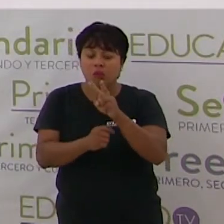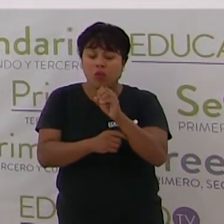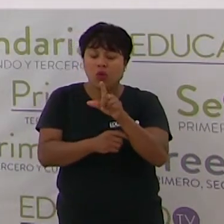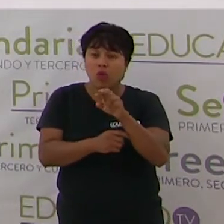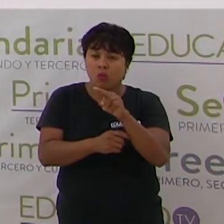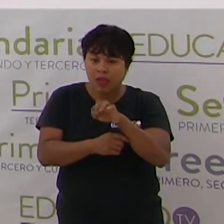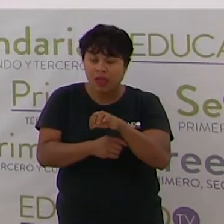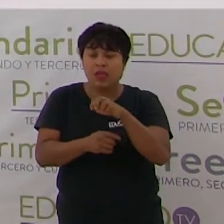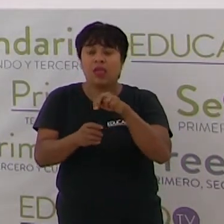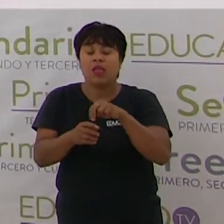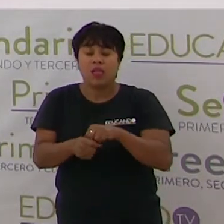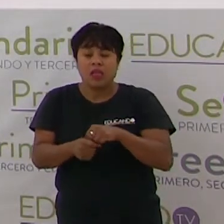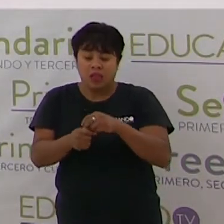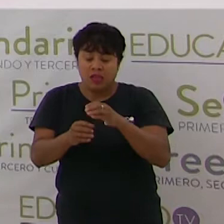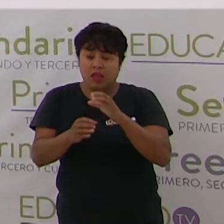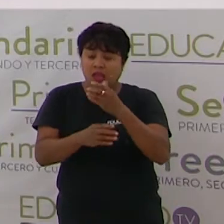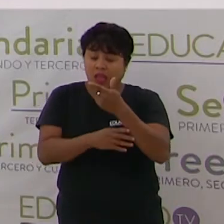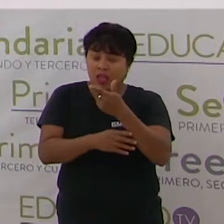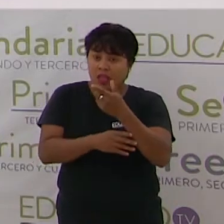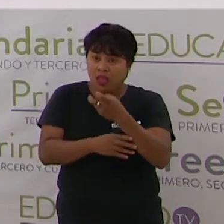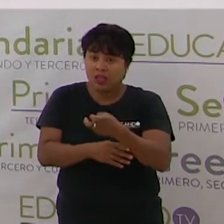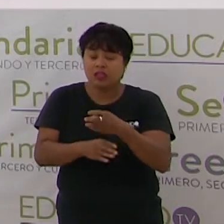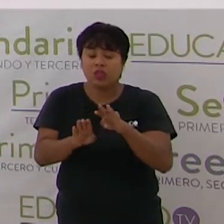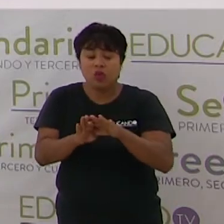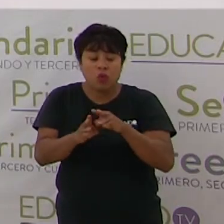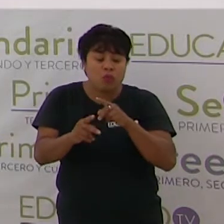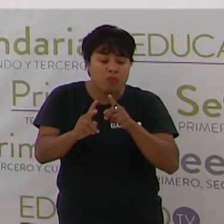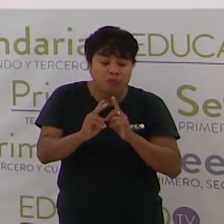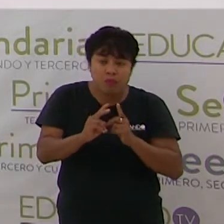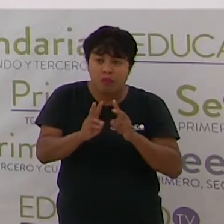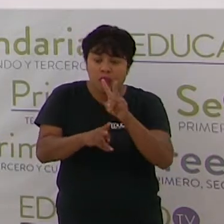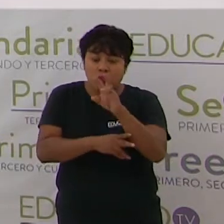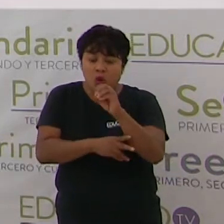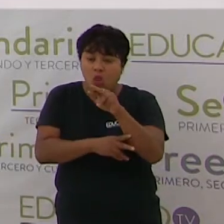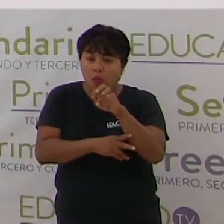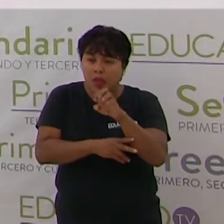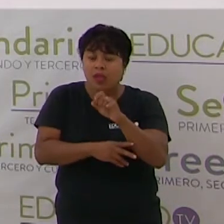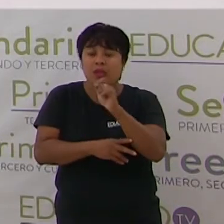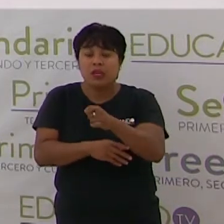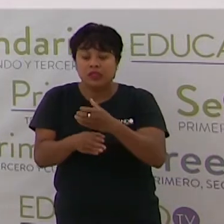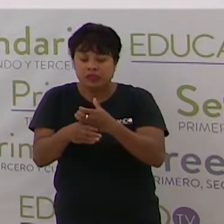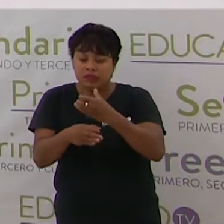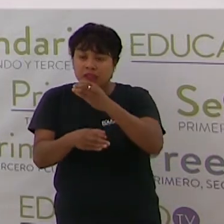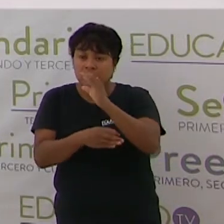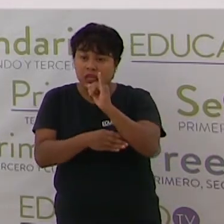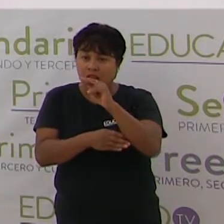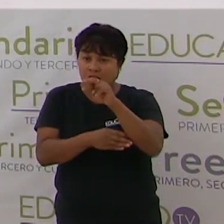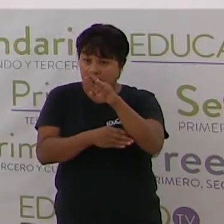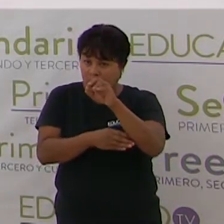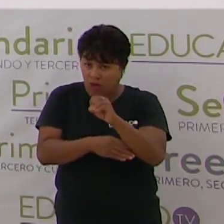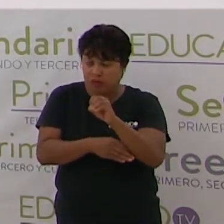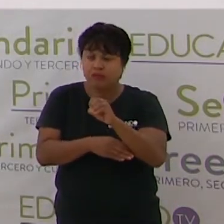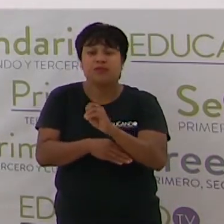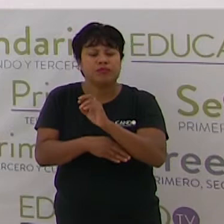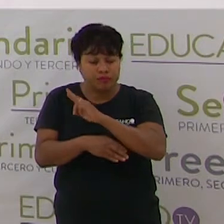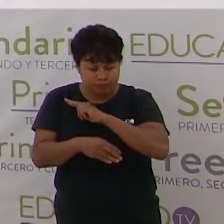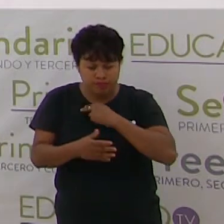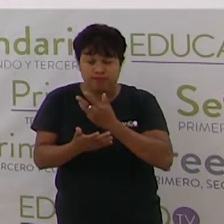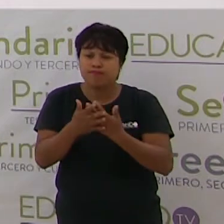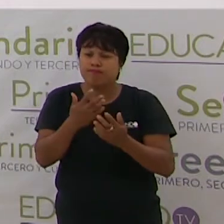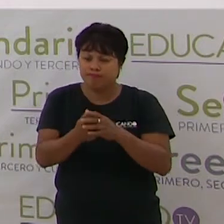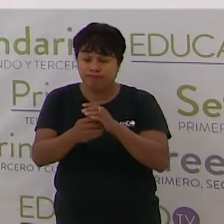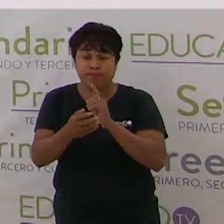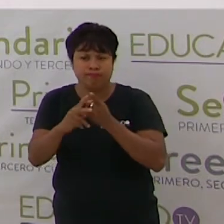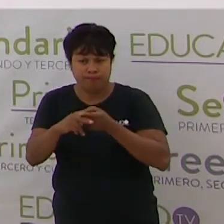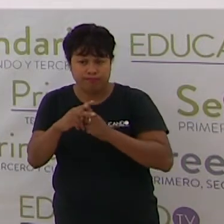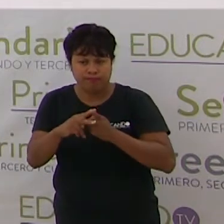cuerpo geométrico, que es la esfera, y el volumen de otro cuerpo geométrico, que es el cilindro. Ya lo establecimos matemáticamente, vamos a recordar un